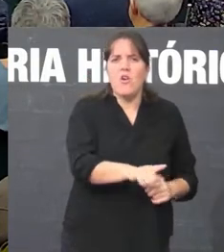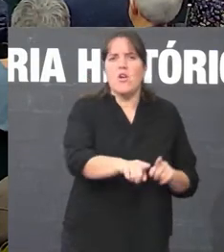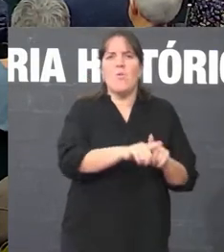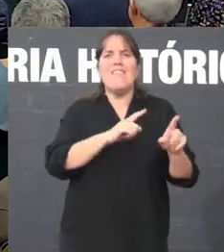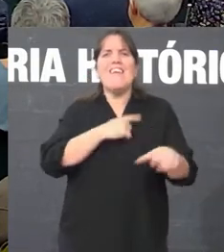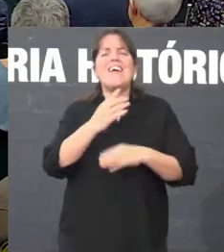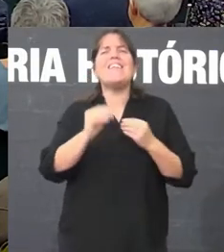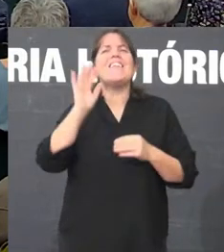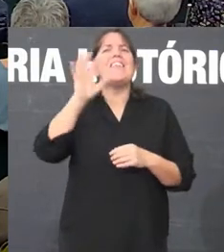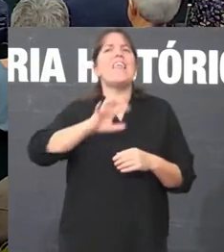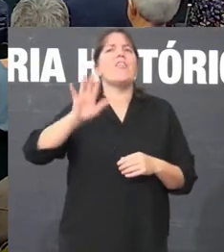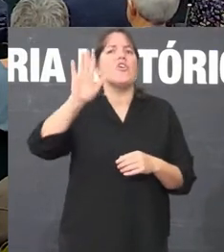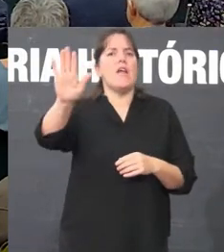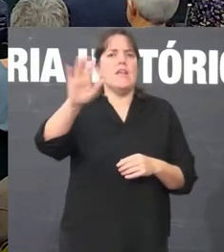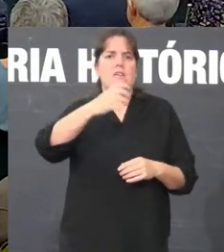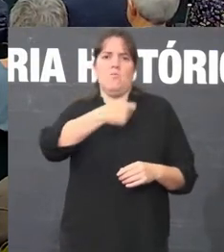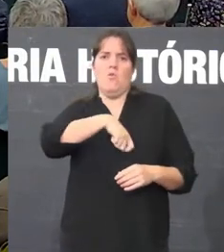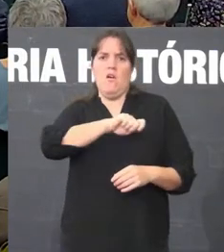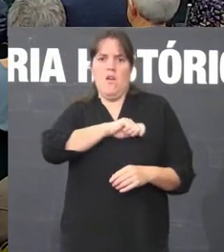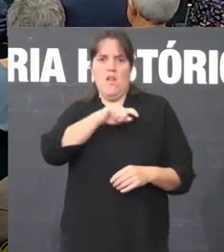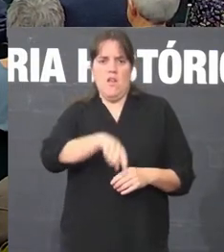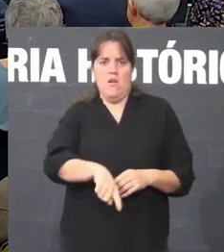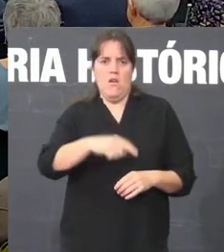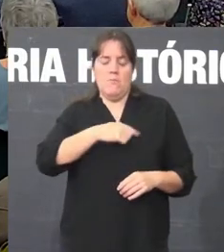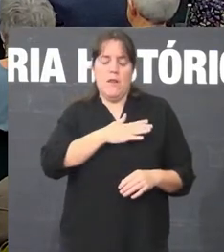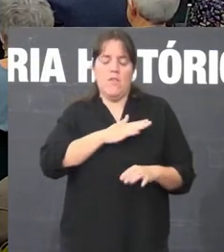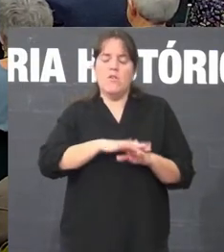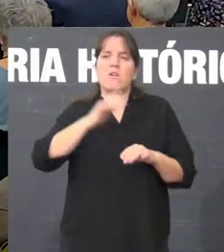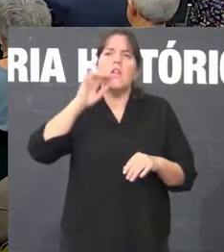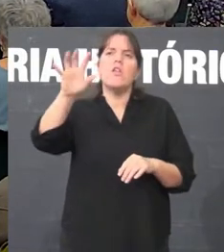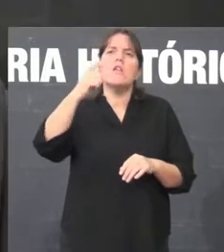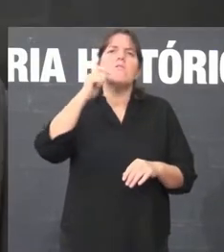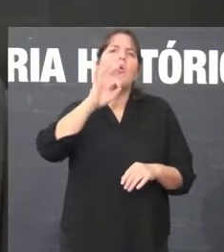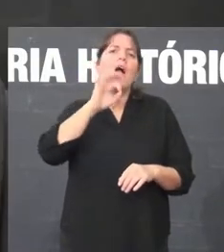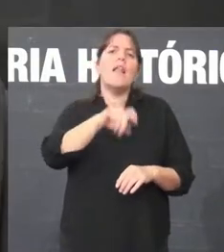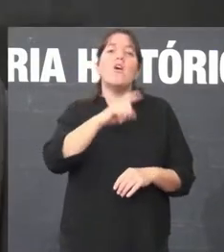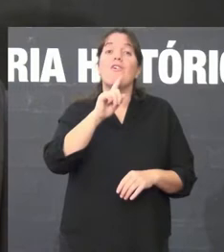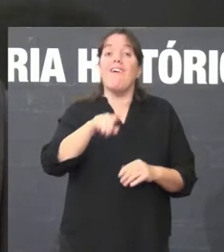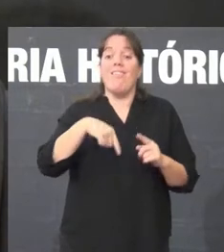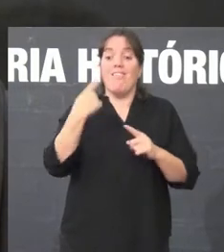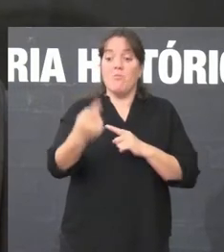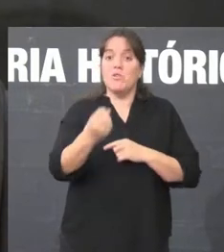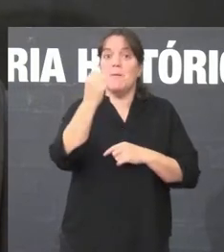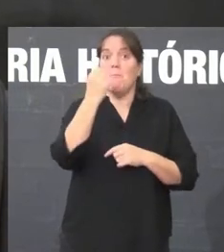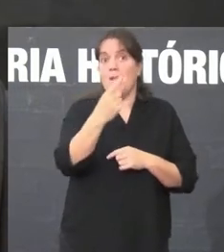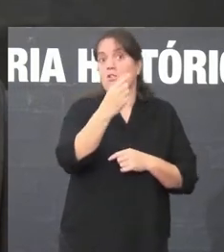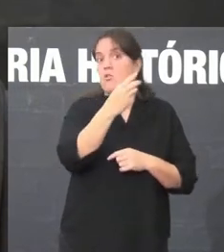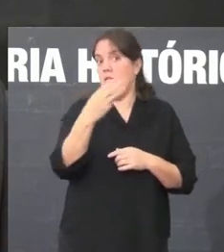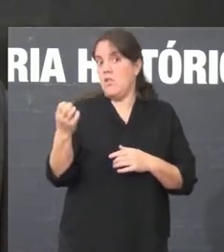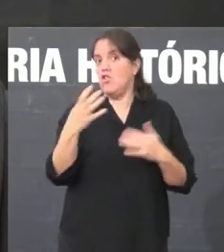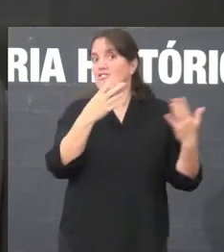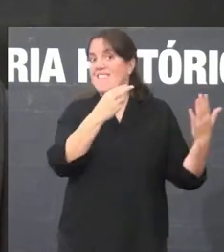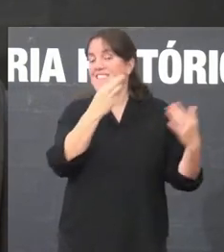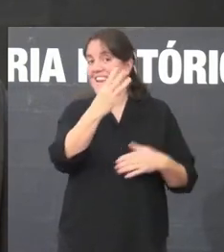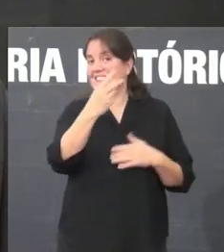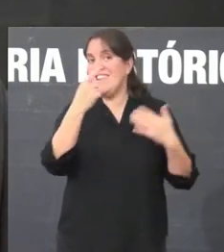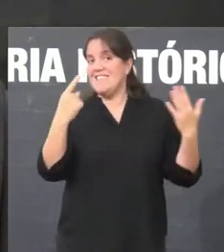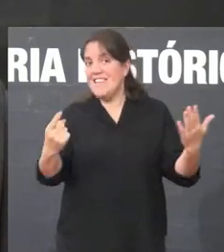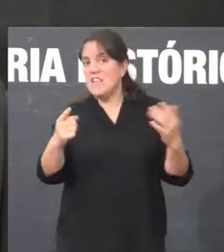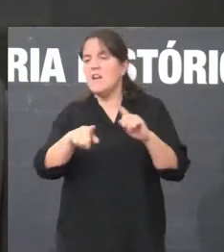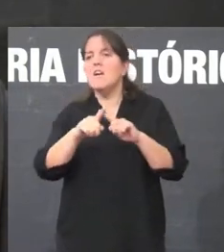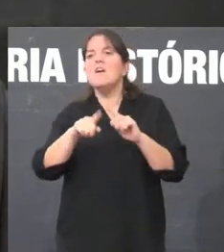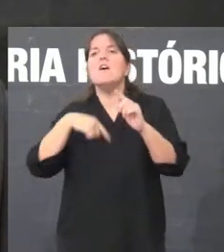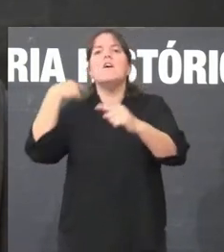nacionalismo galego en Galiza despois do golpe de Estado fascista en 1936, de alguna maneira nos trouxo até aquí. Unha é o